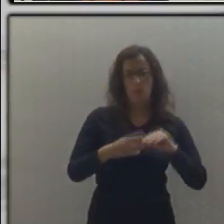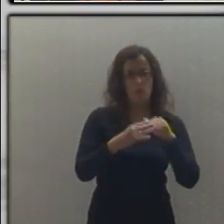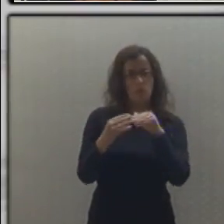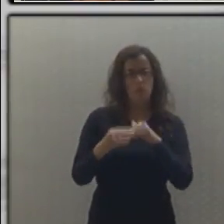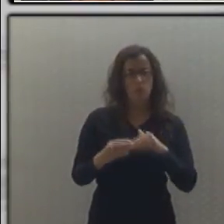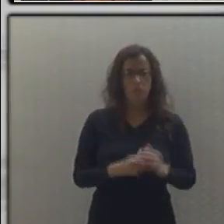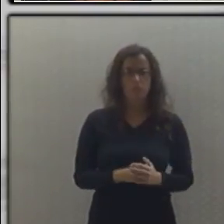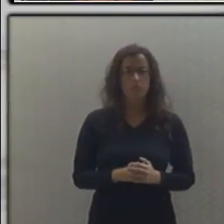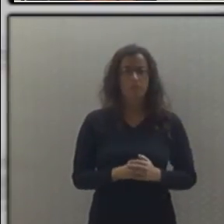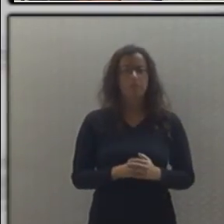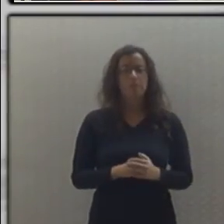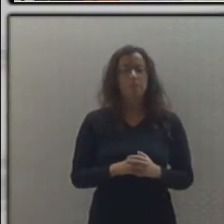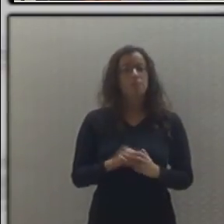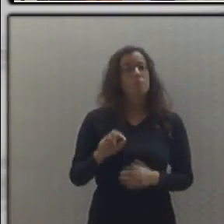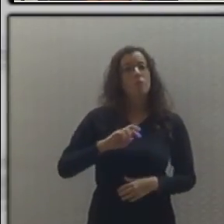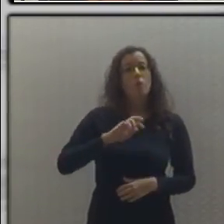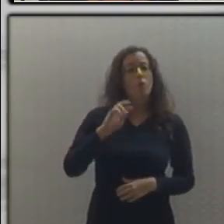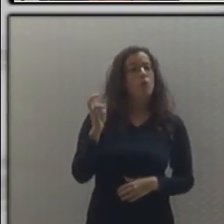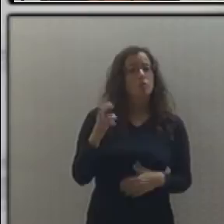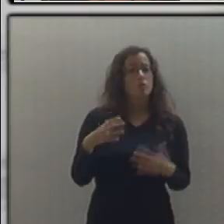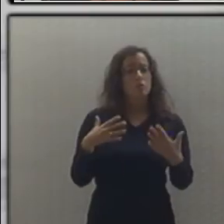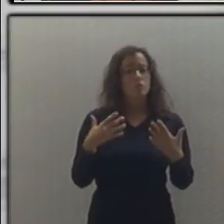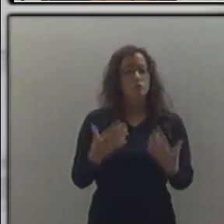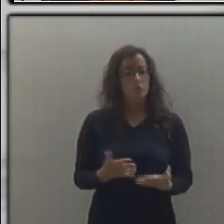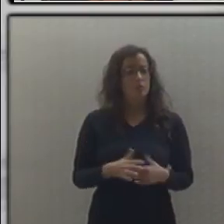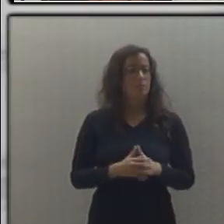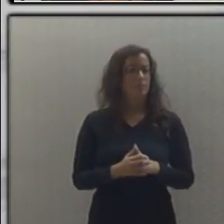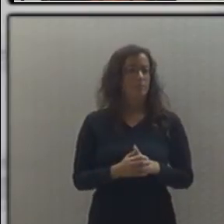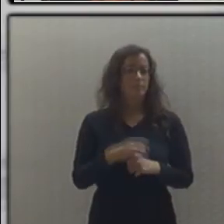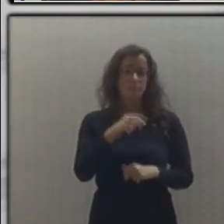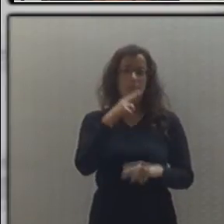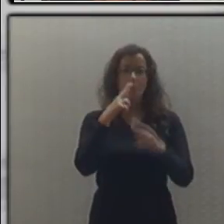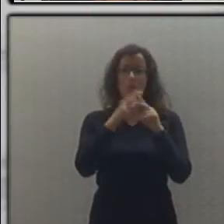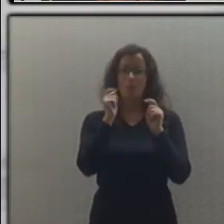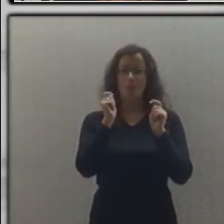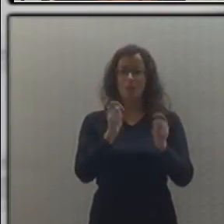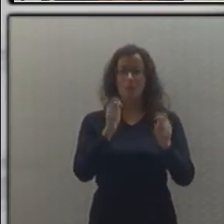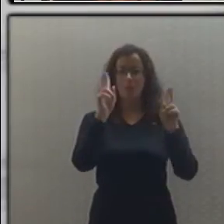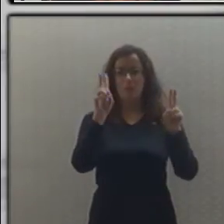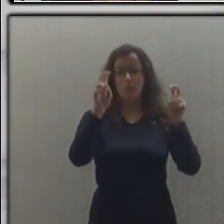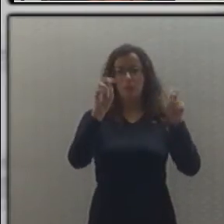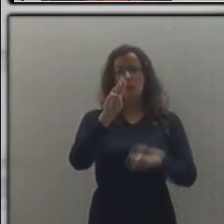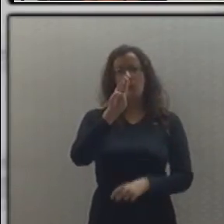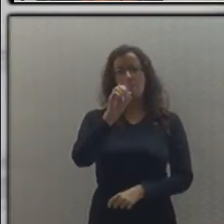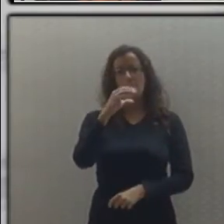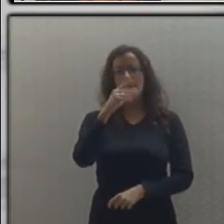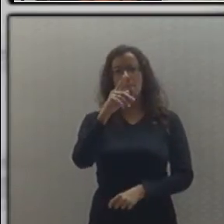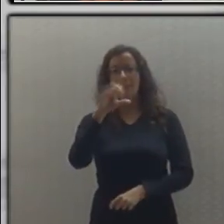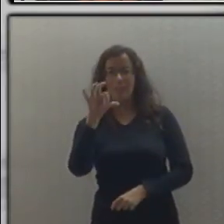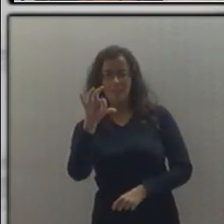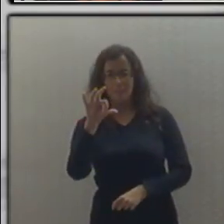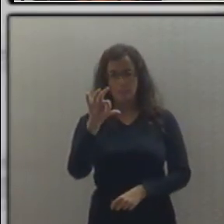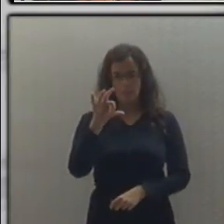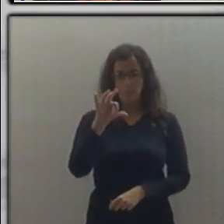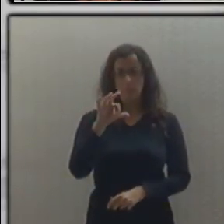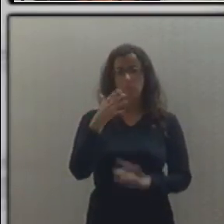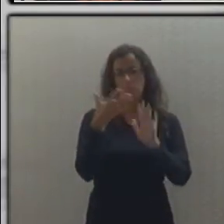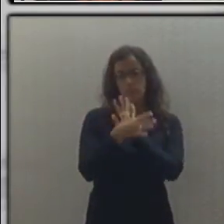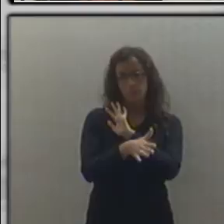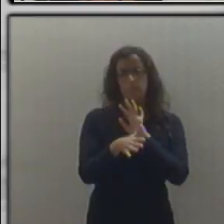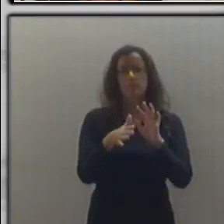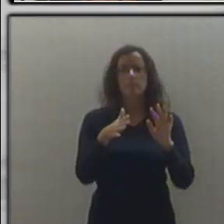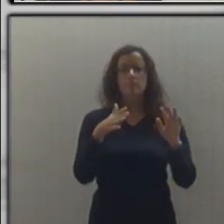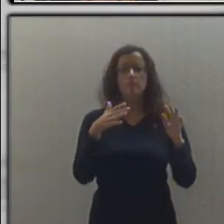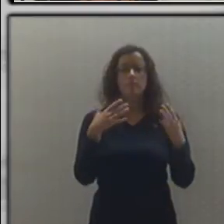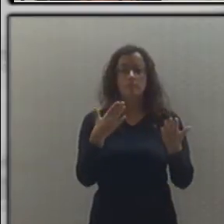Otra metodología que también utilizamos son esto que le llamamos los packs, ¿no? Es de una